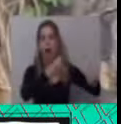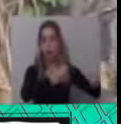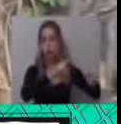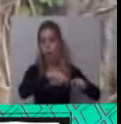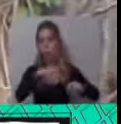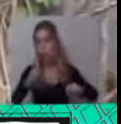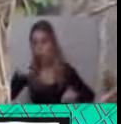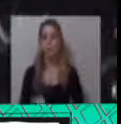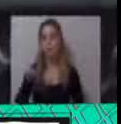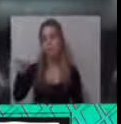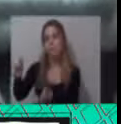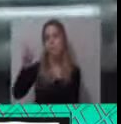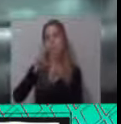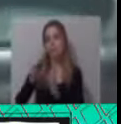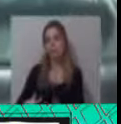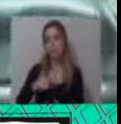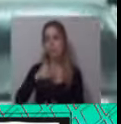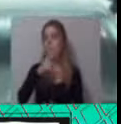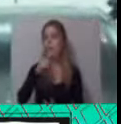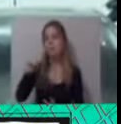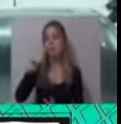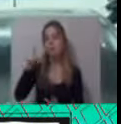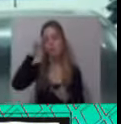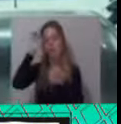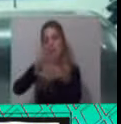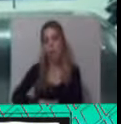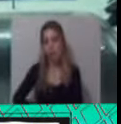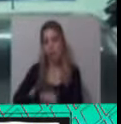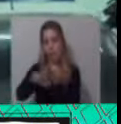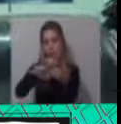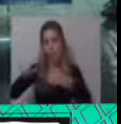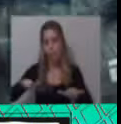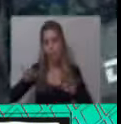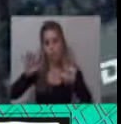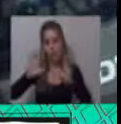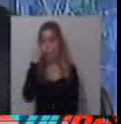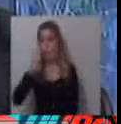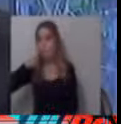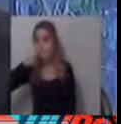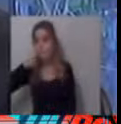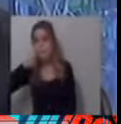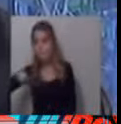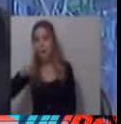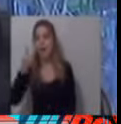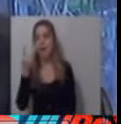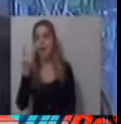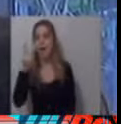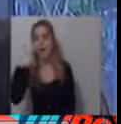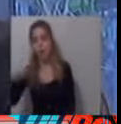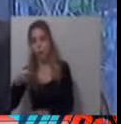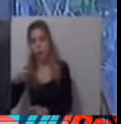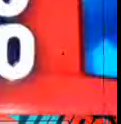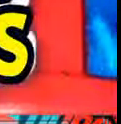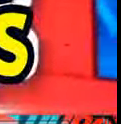dos noticias, me parece que estás construyendo la noticia de manera absolutamente machista y es peligroso. Abriste el bloque diciendo